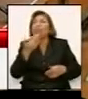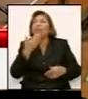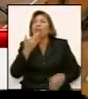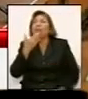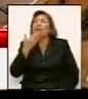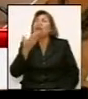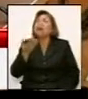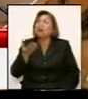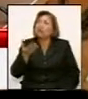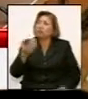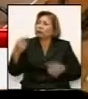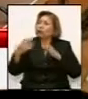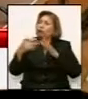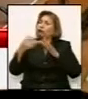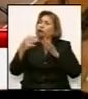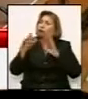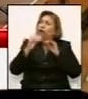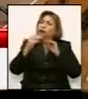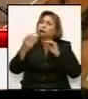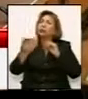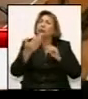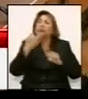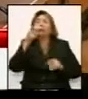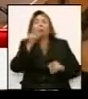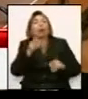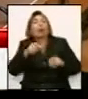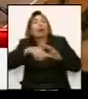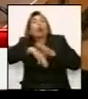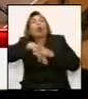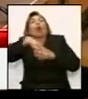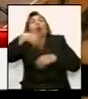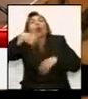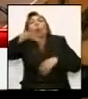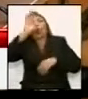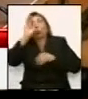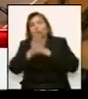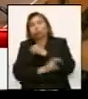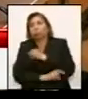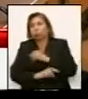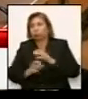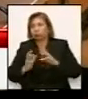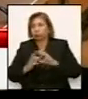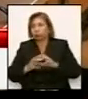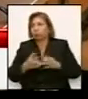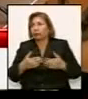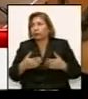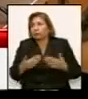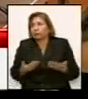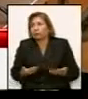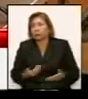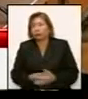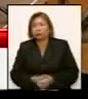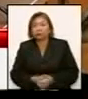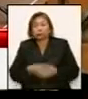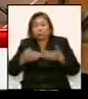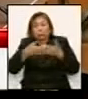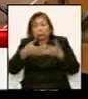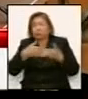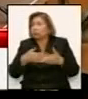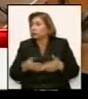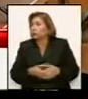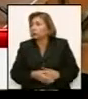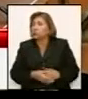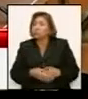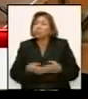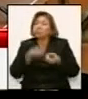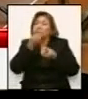con la que interactuamos puede ser una persona que esté en otro continente internet nos ofrece la oportunidad de esta proximidad la